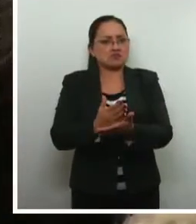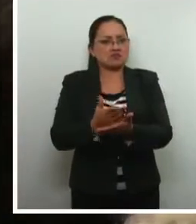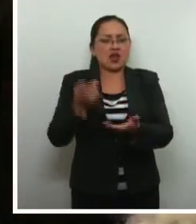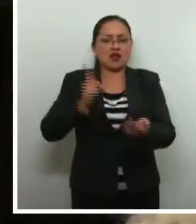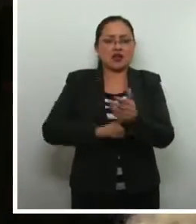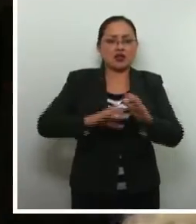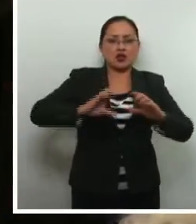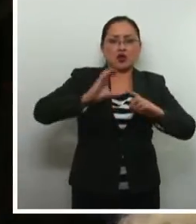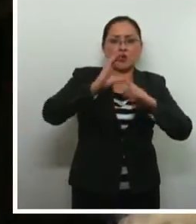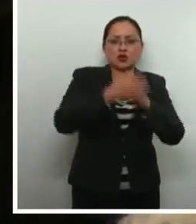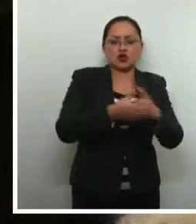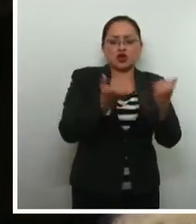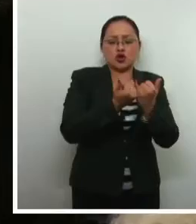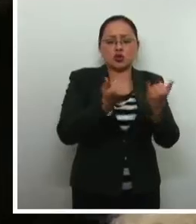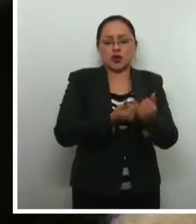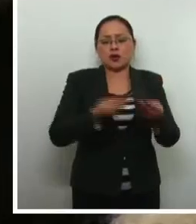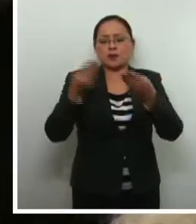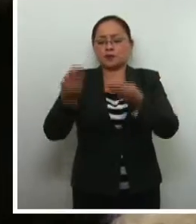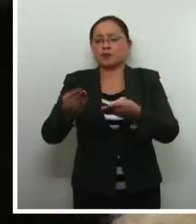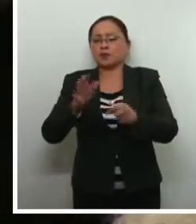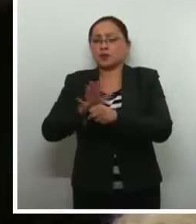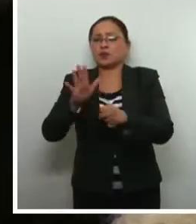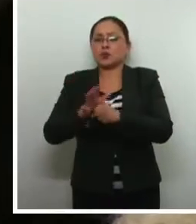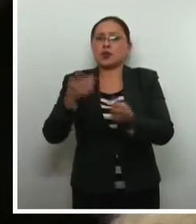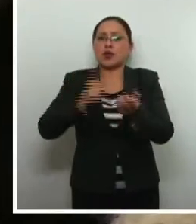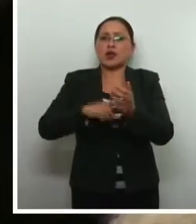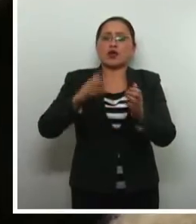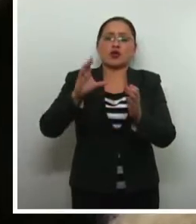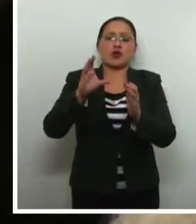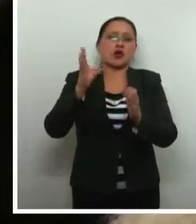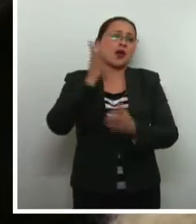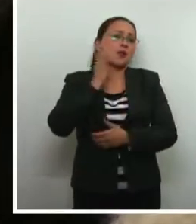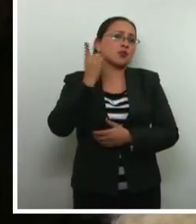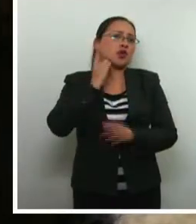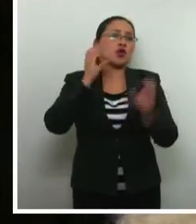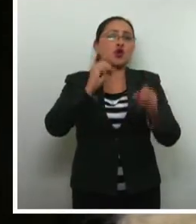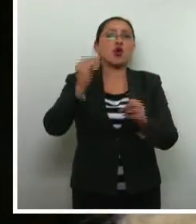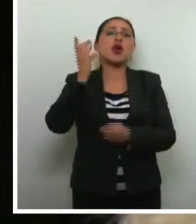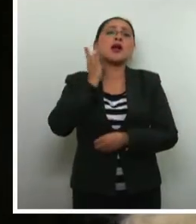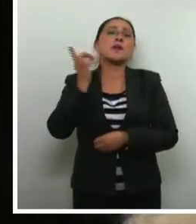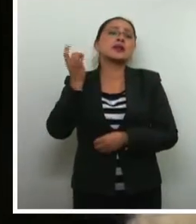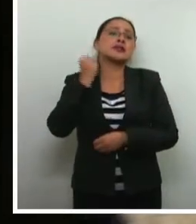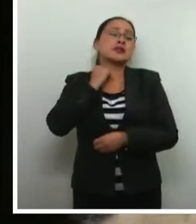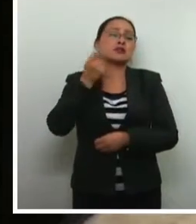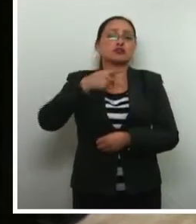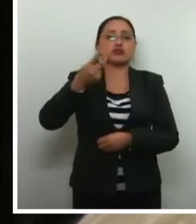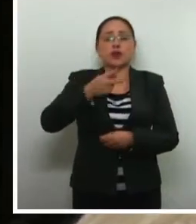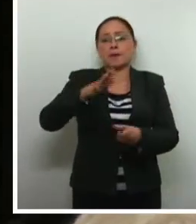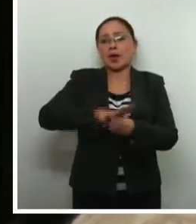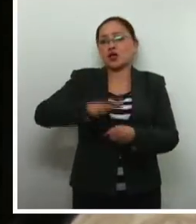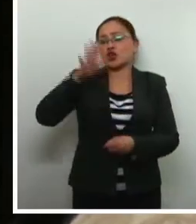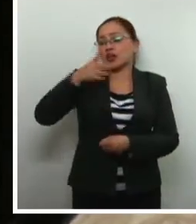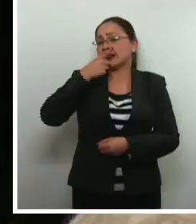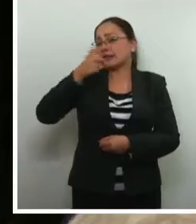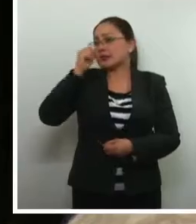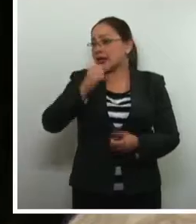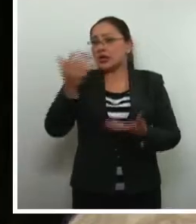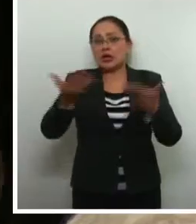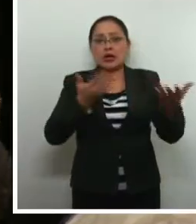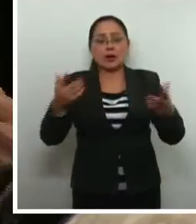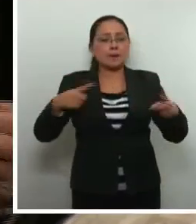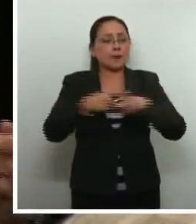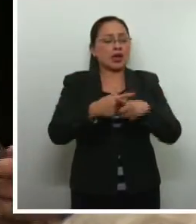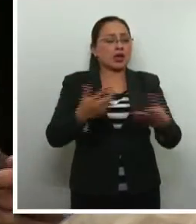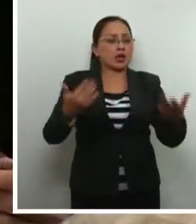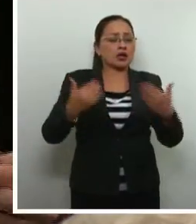comisión, como en la de puntos constitucionales de la Cámara de Diputados y en la Cámara de Senadores, la votación por mayoría agravada. Entonces estamos